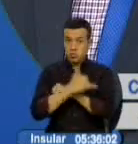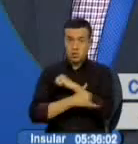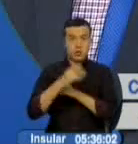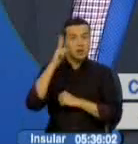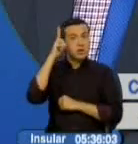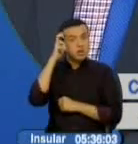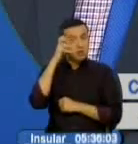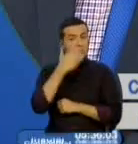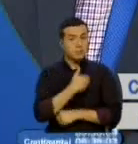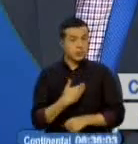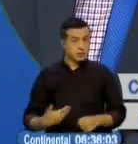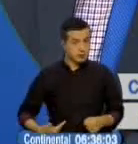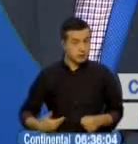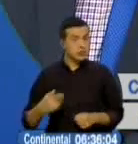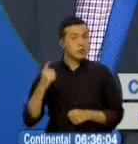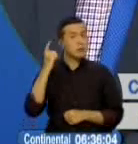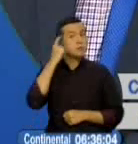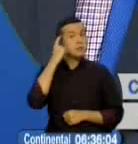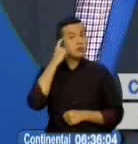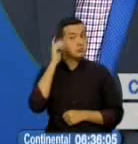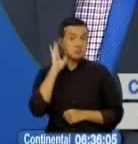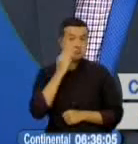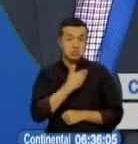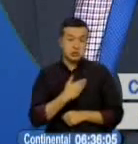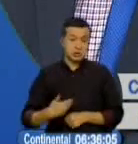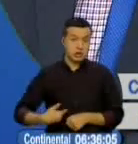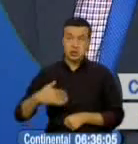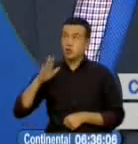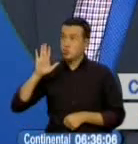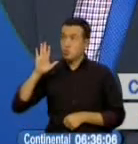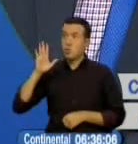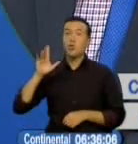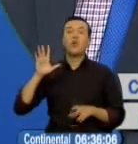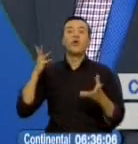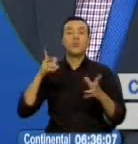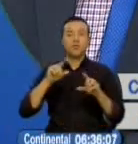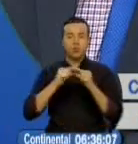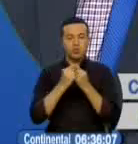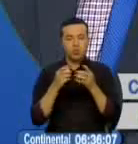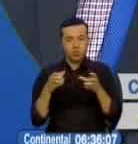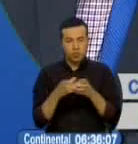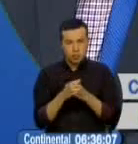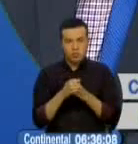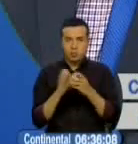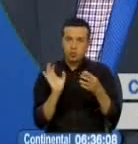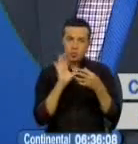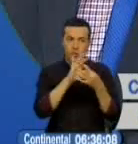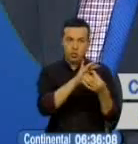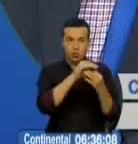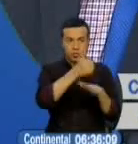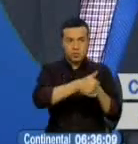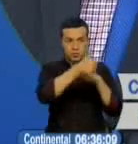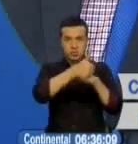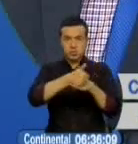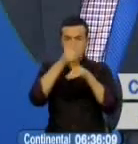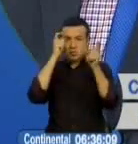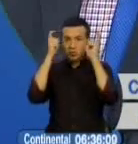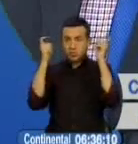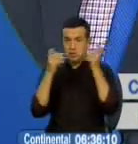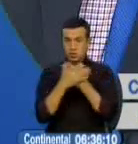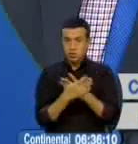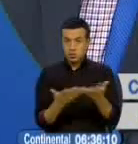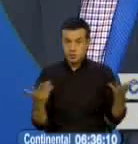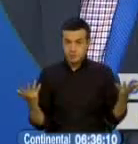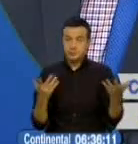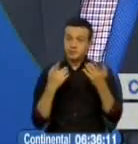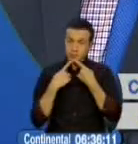lo que el Ejecutivo debe propender es a integrar una mesa de transparencia junto con las autoridades de control para que